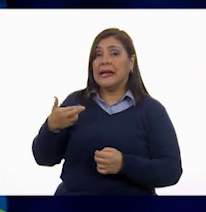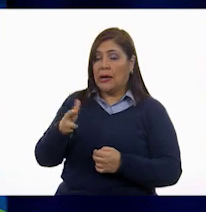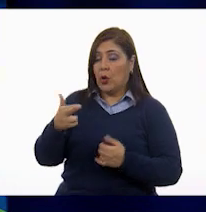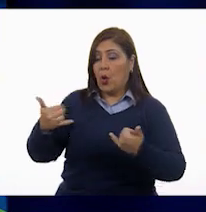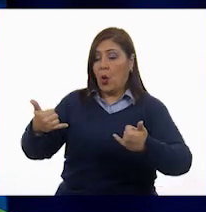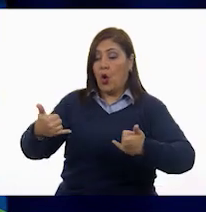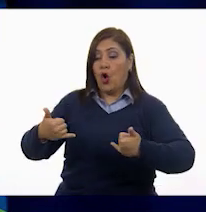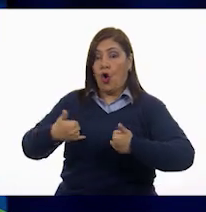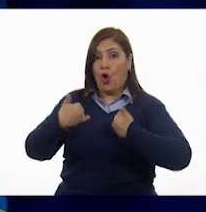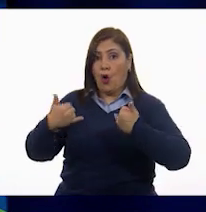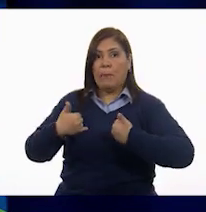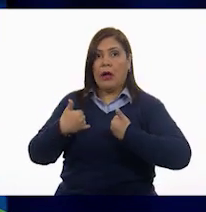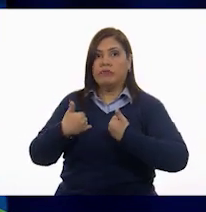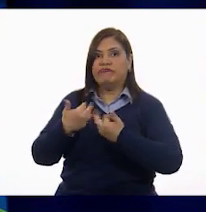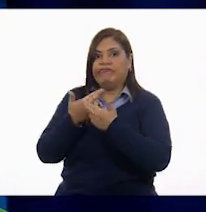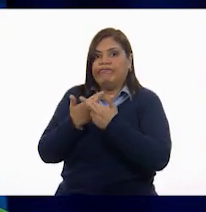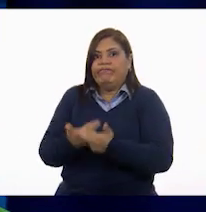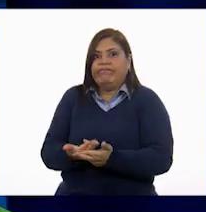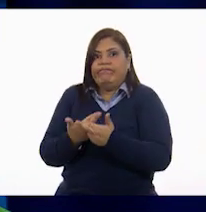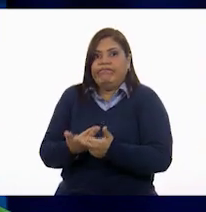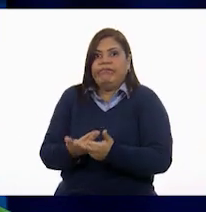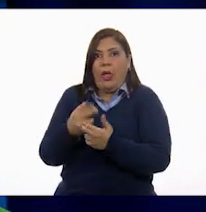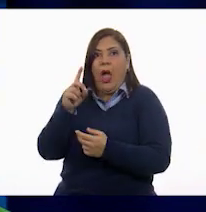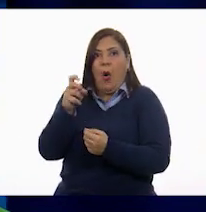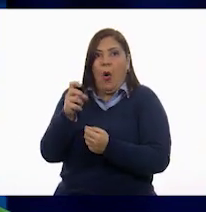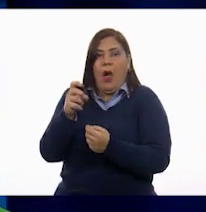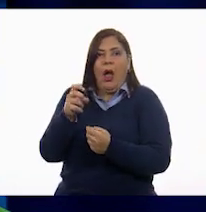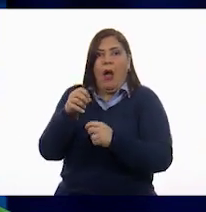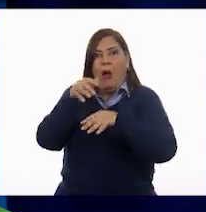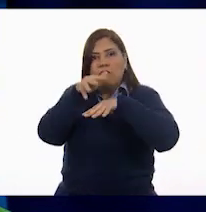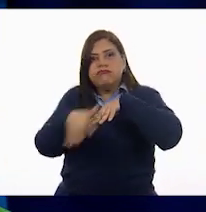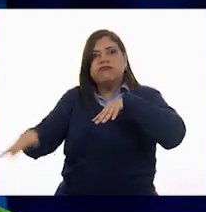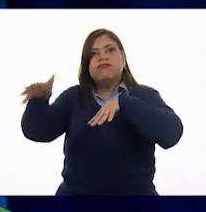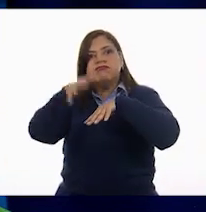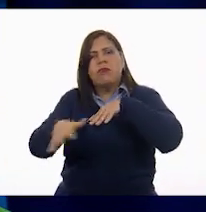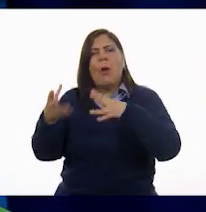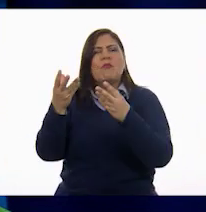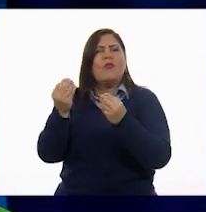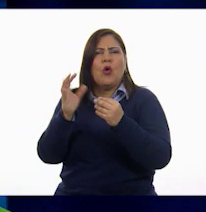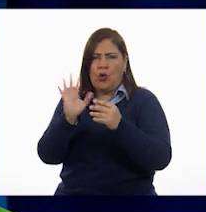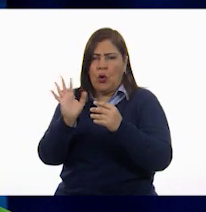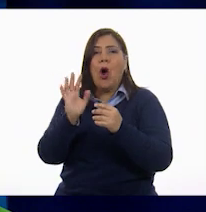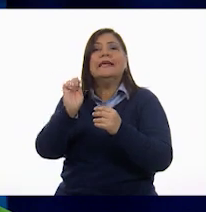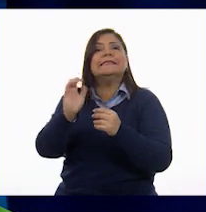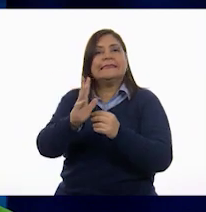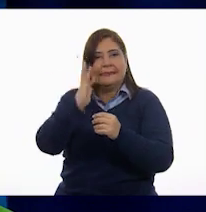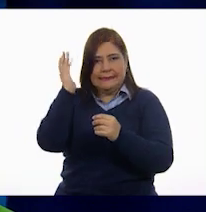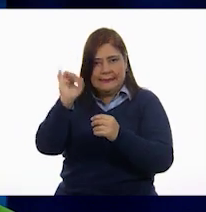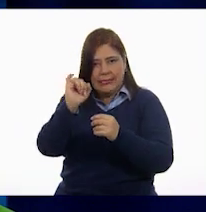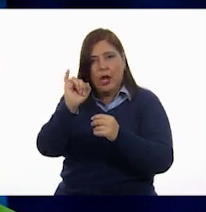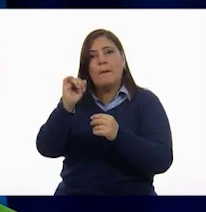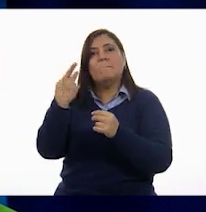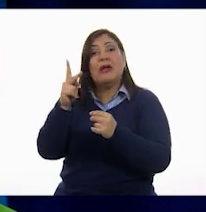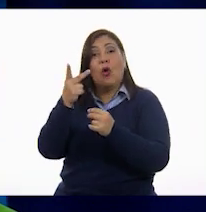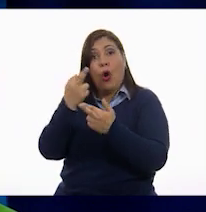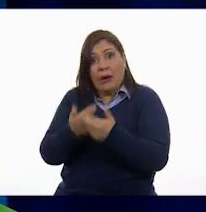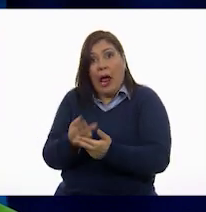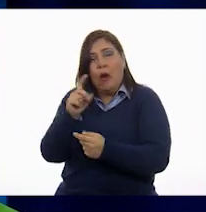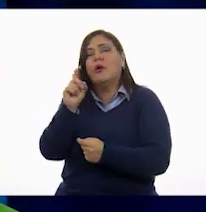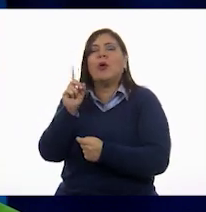tan caudaloso. Cuando hablo de caudaloso es la cantidad de agua que lleva. Sí. Entonces, el río joven